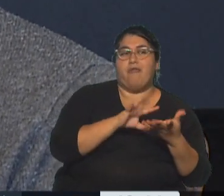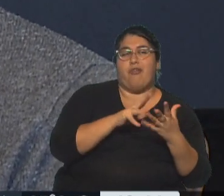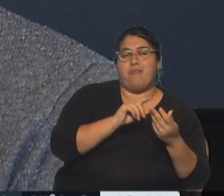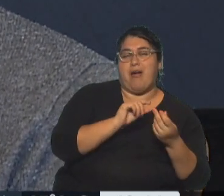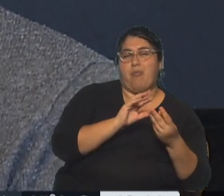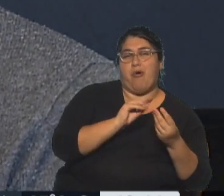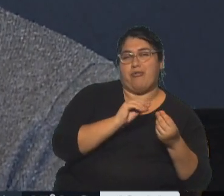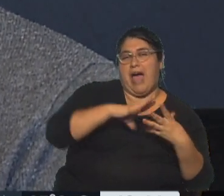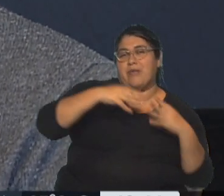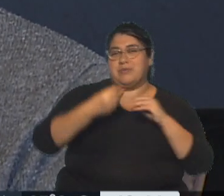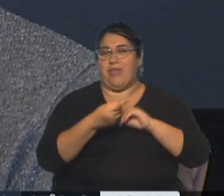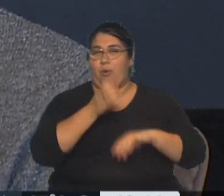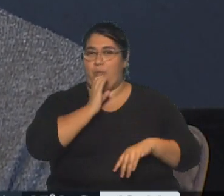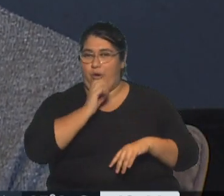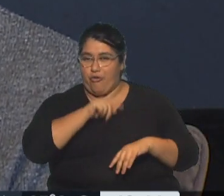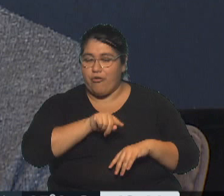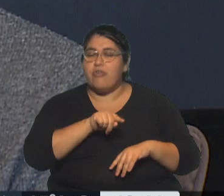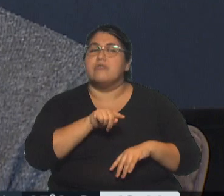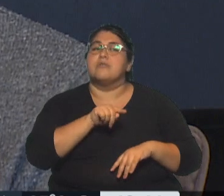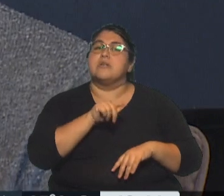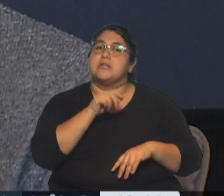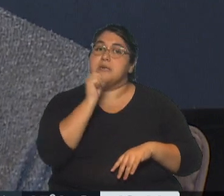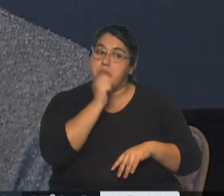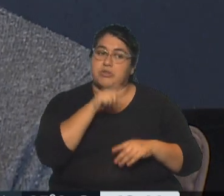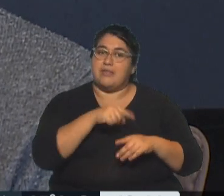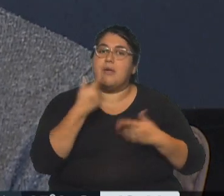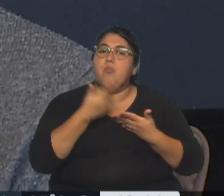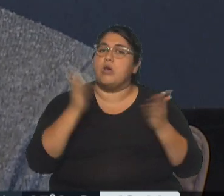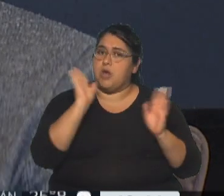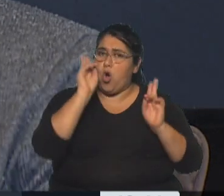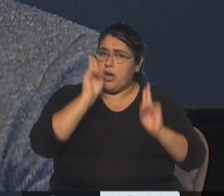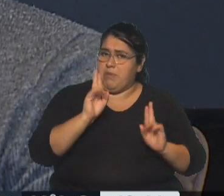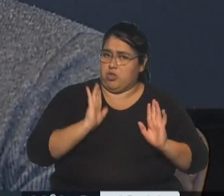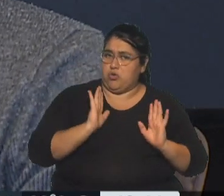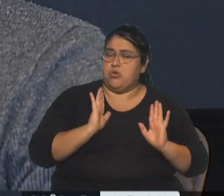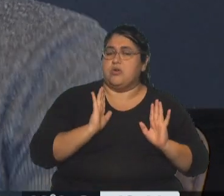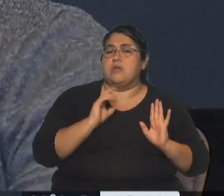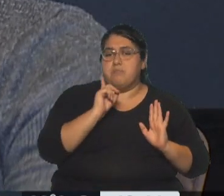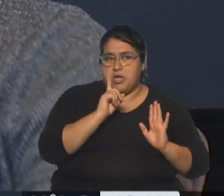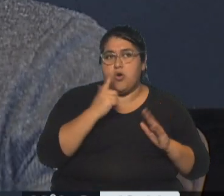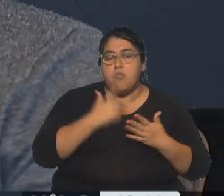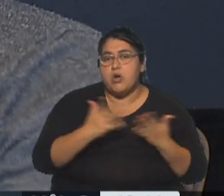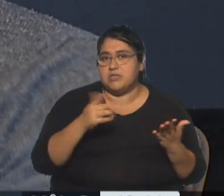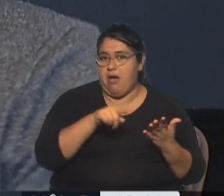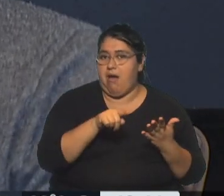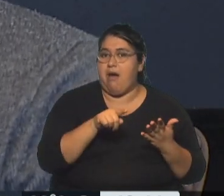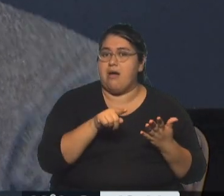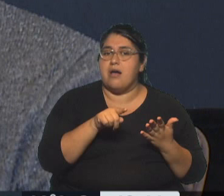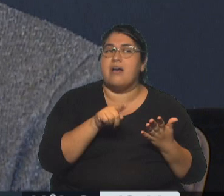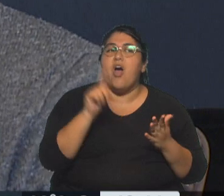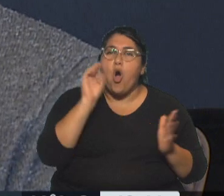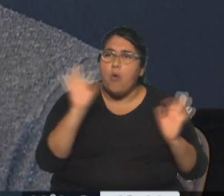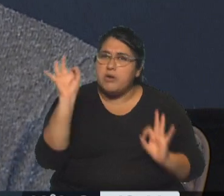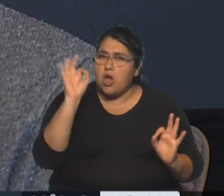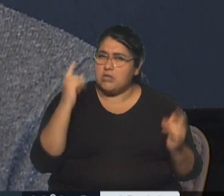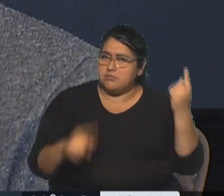humor, lo toca el tema con mucho respeto, de todas formas, y bueno, poniendo sobre la mesa posturas muy